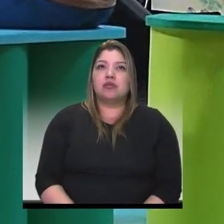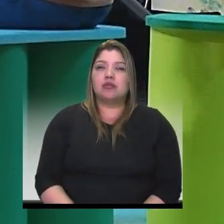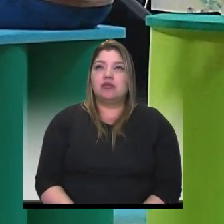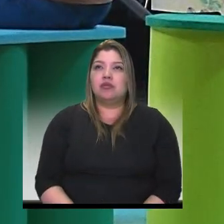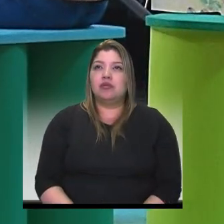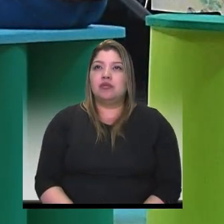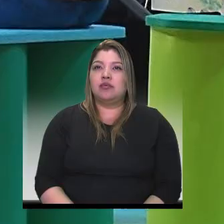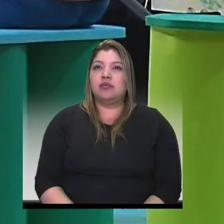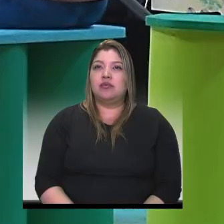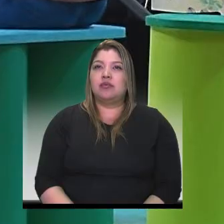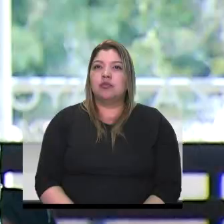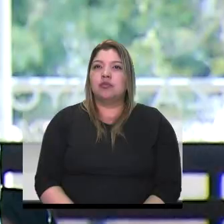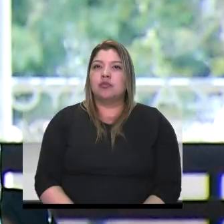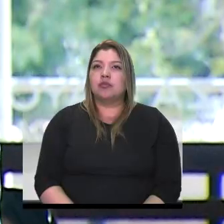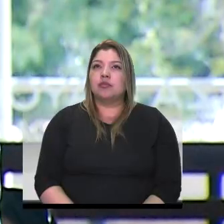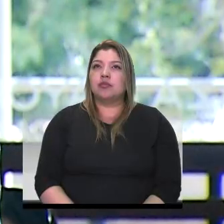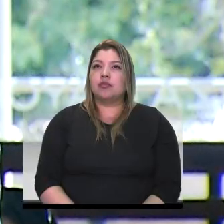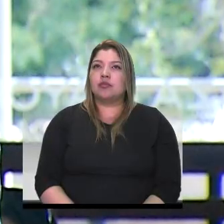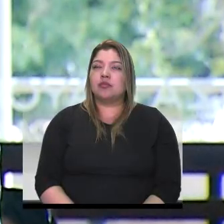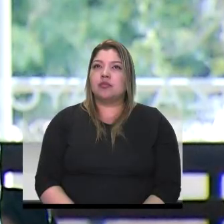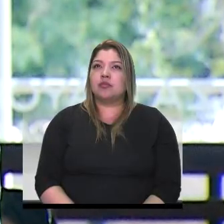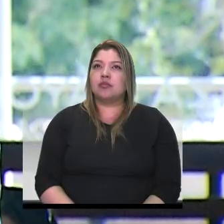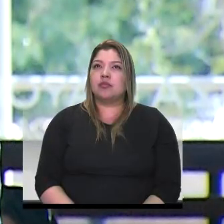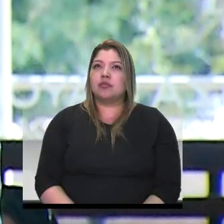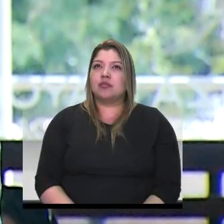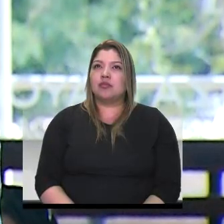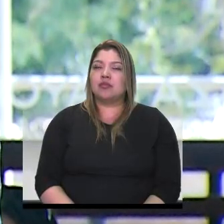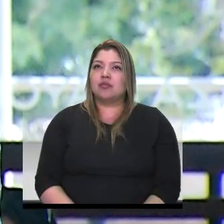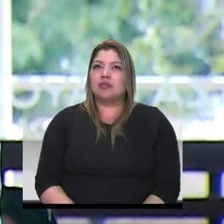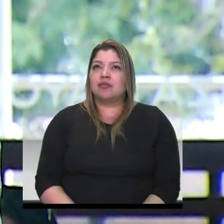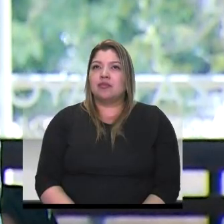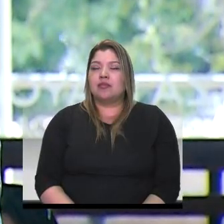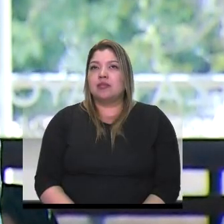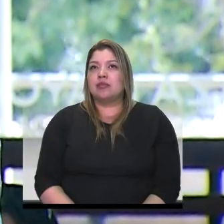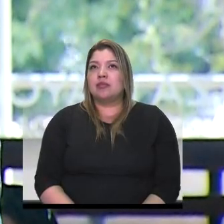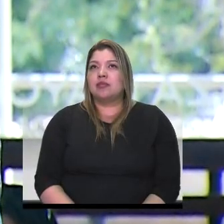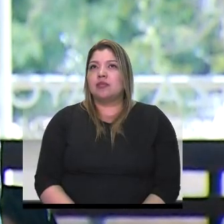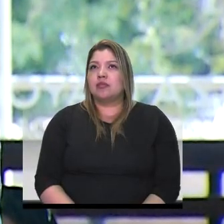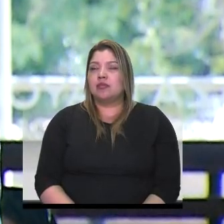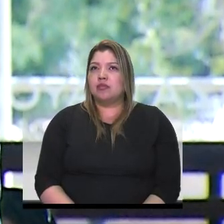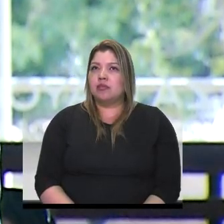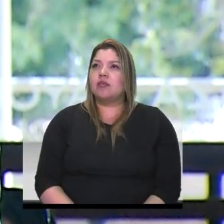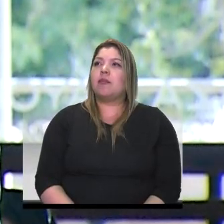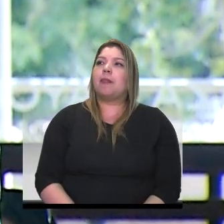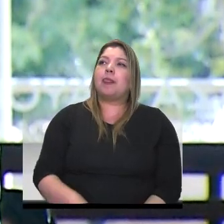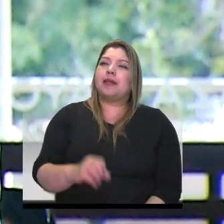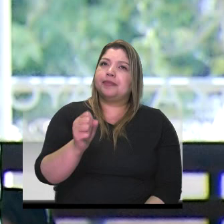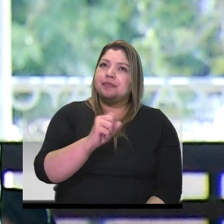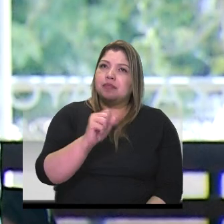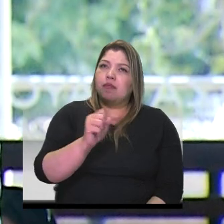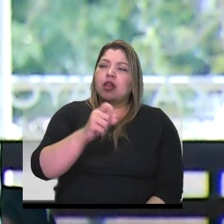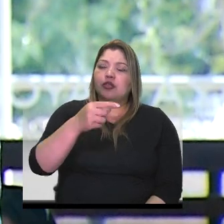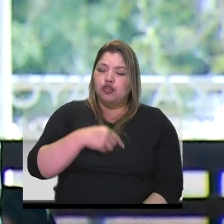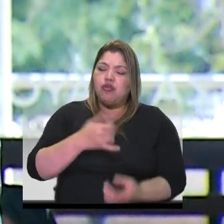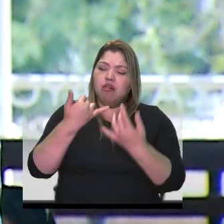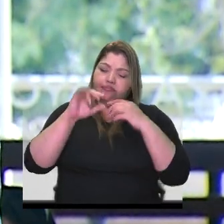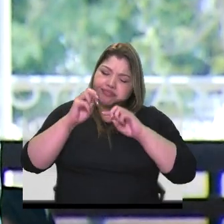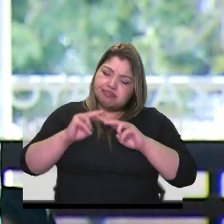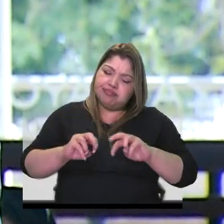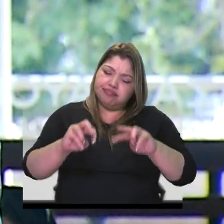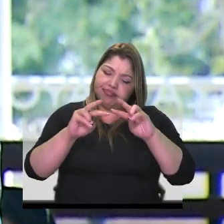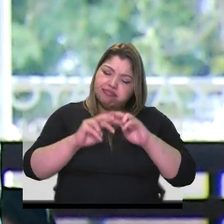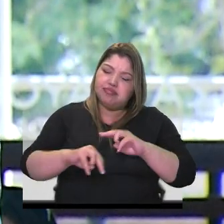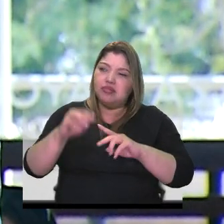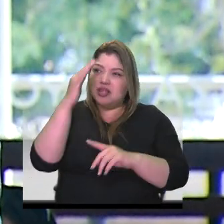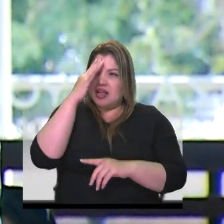No, a ver, uno, yo, además de ese trabajo, pues yo he estudiado el tema de la sostenibilidad y desde la